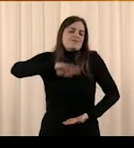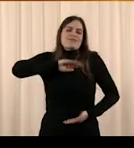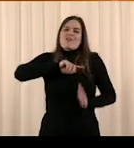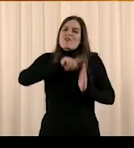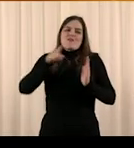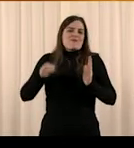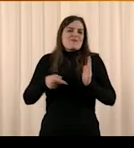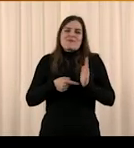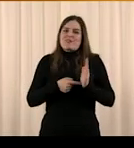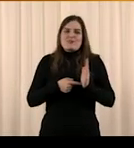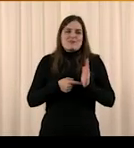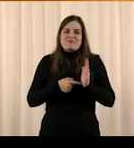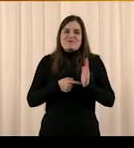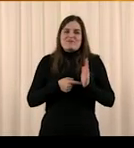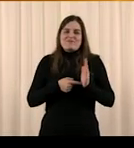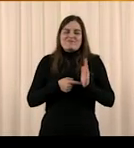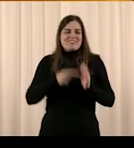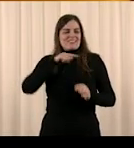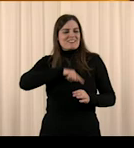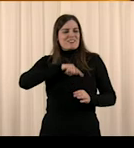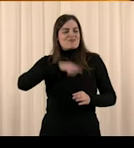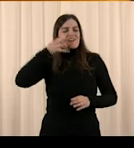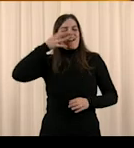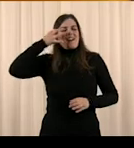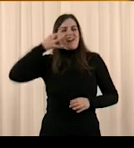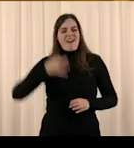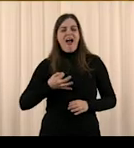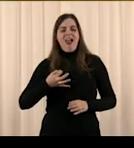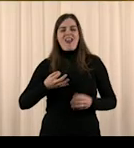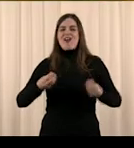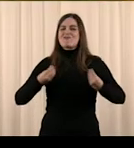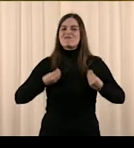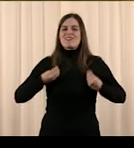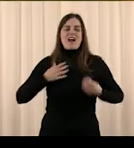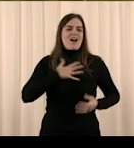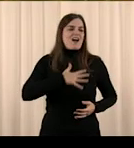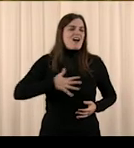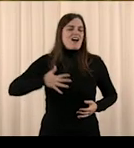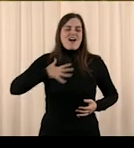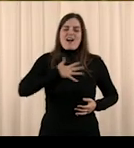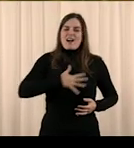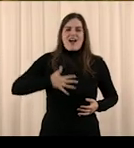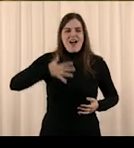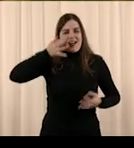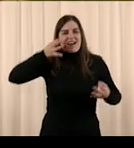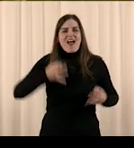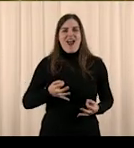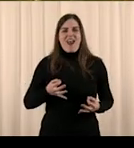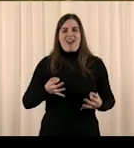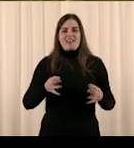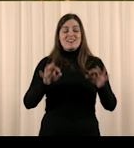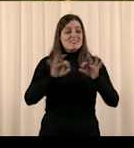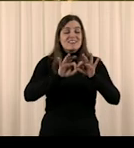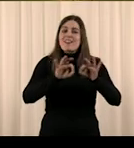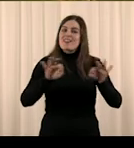Se vuelve completa, real. La vida se vuelve real. Sencillez